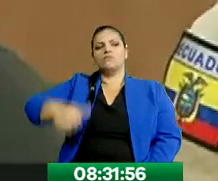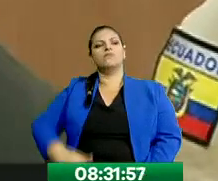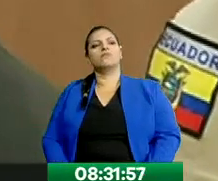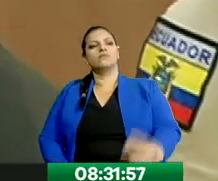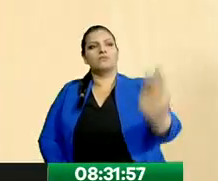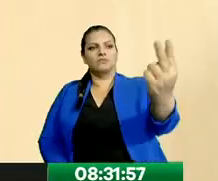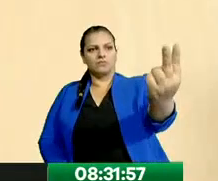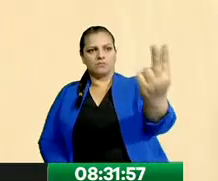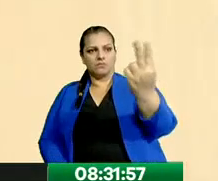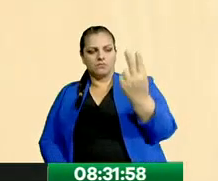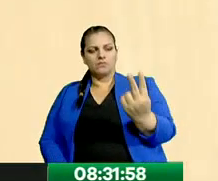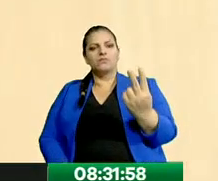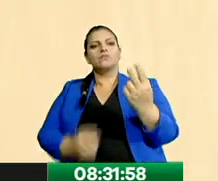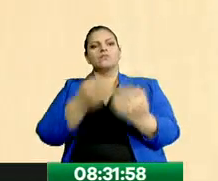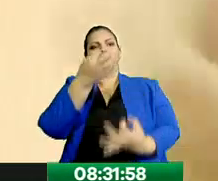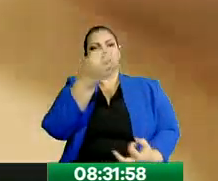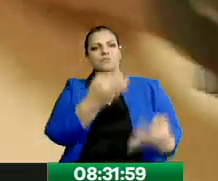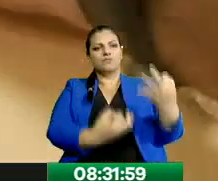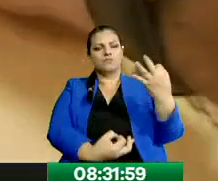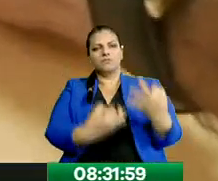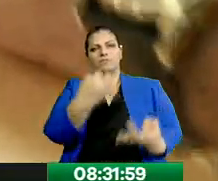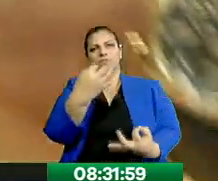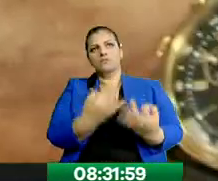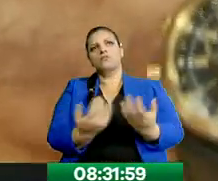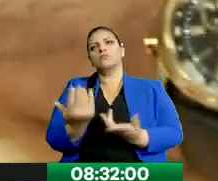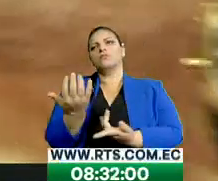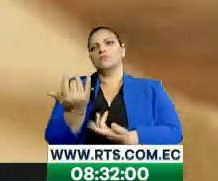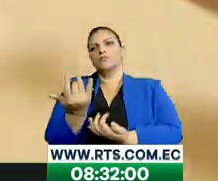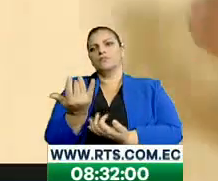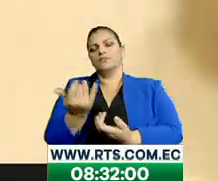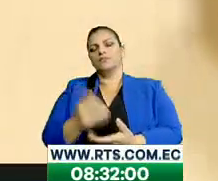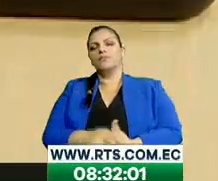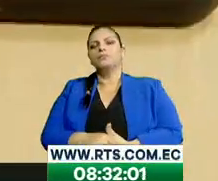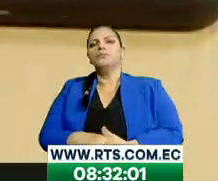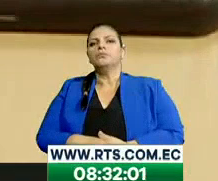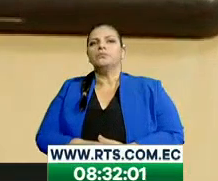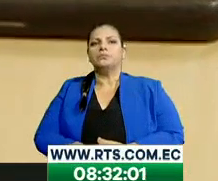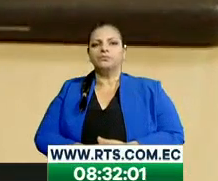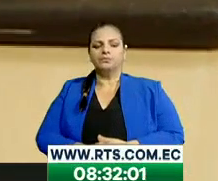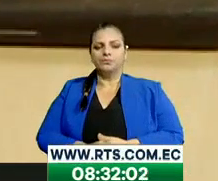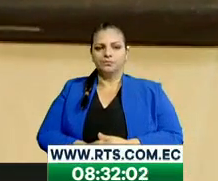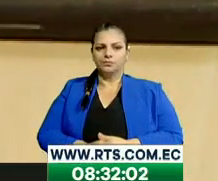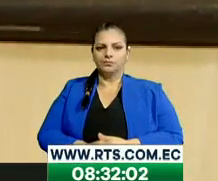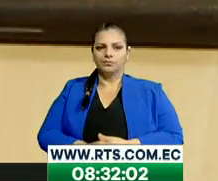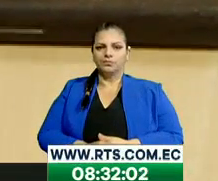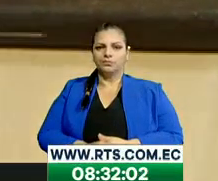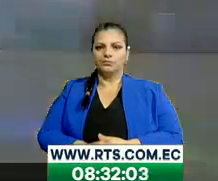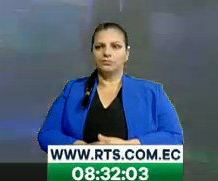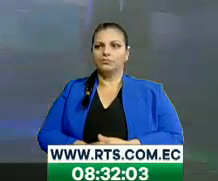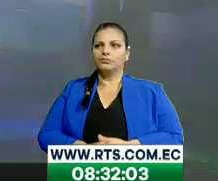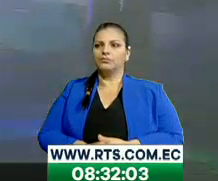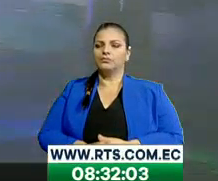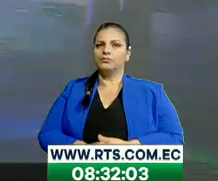una audiencia de formulación de cargos. Informó Jorge Salazar.